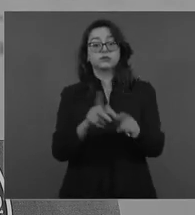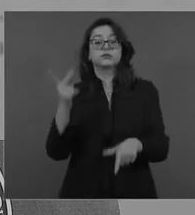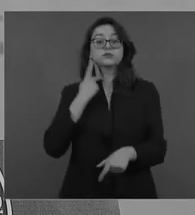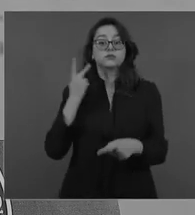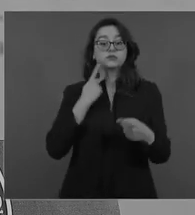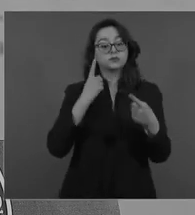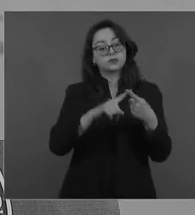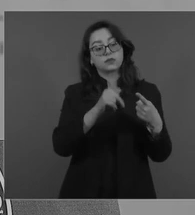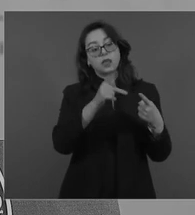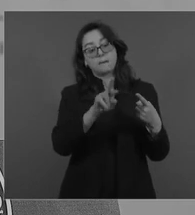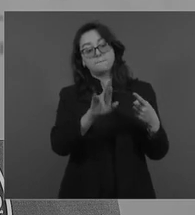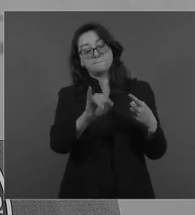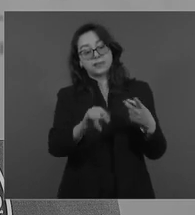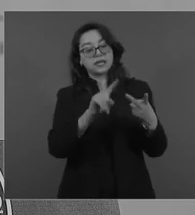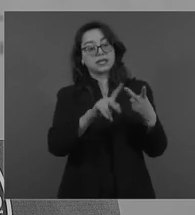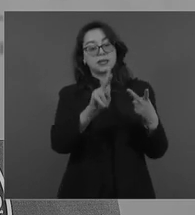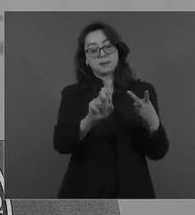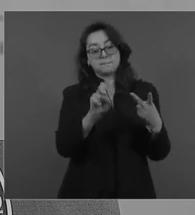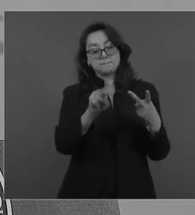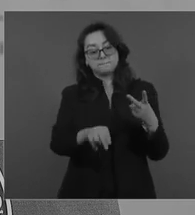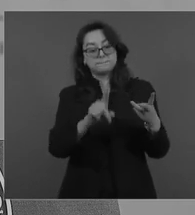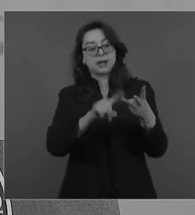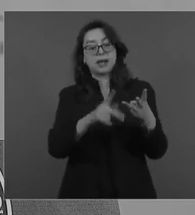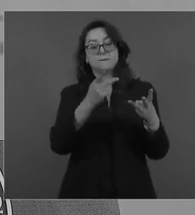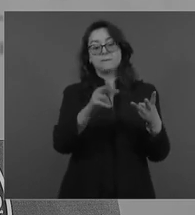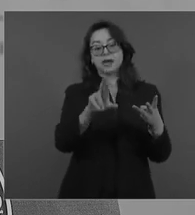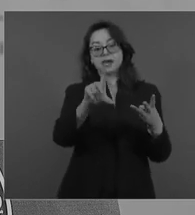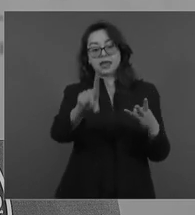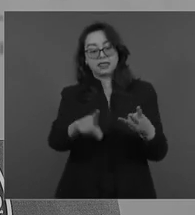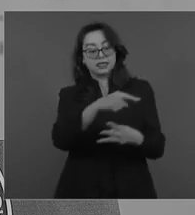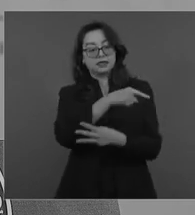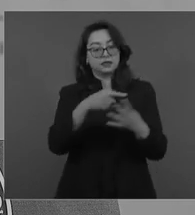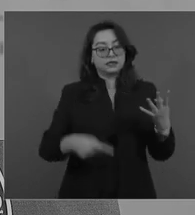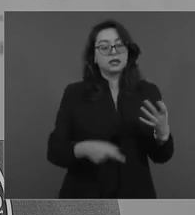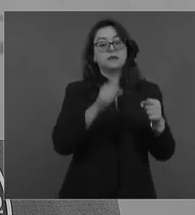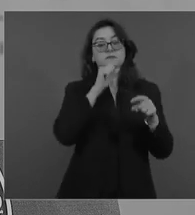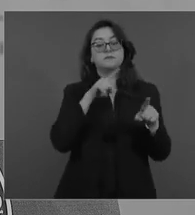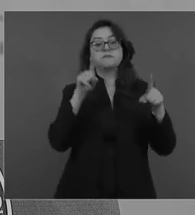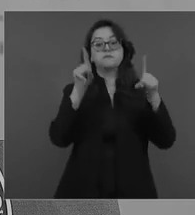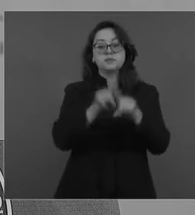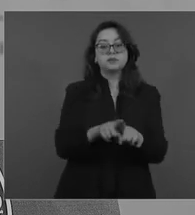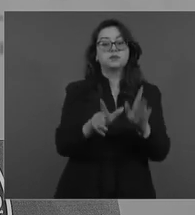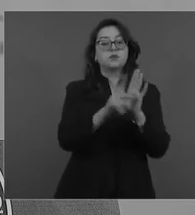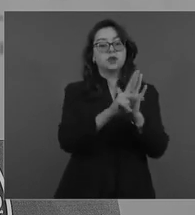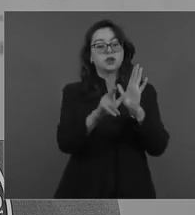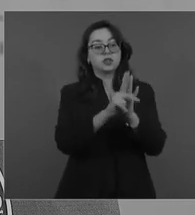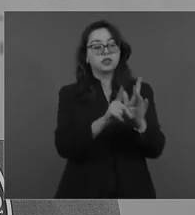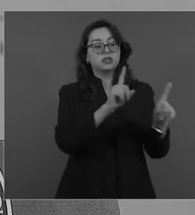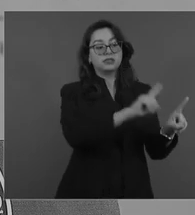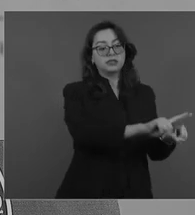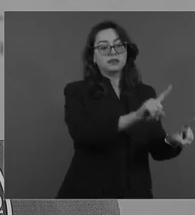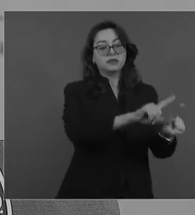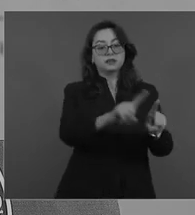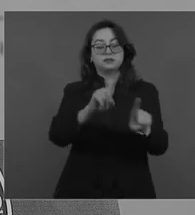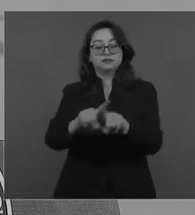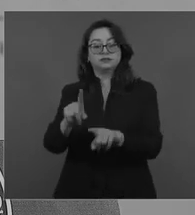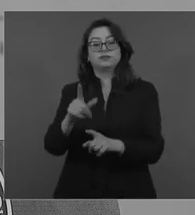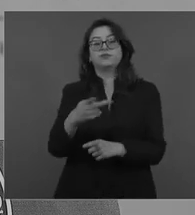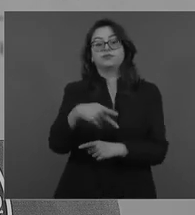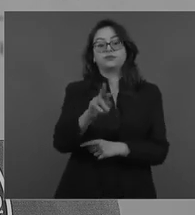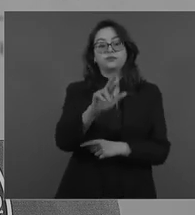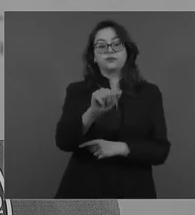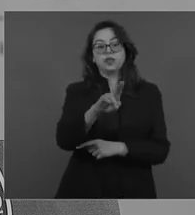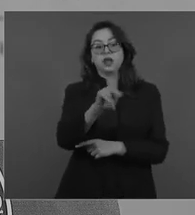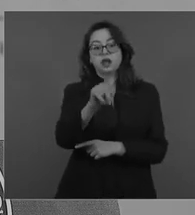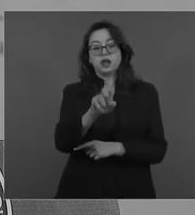López Rabadán, Jorge Fernández Menéndez en su columna para Excelsior, el hijo de Enrique Krause, León Krause, así como medios